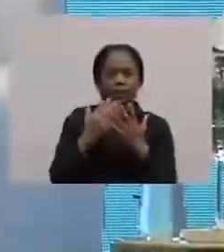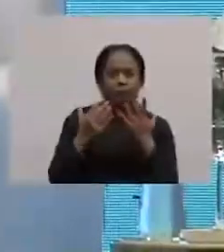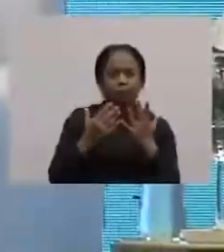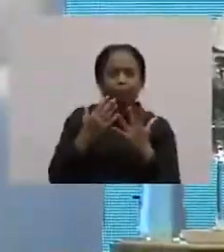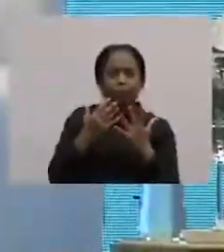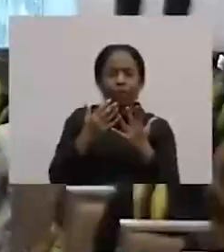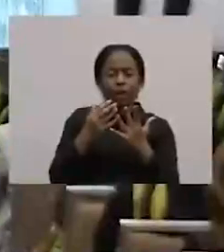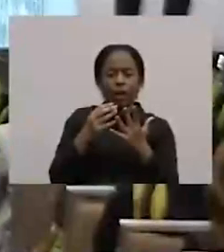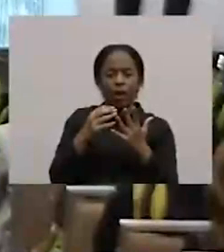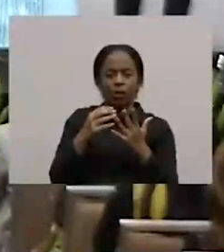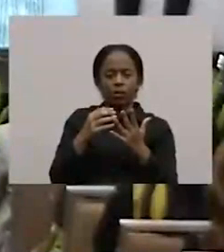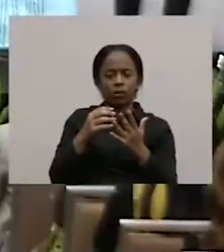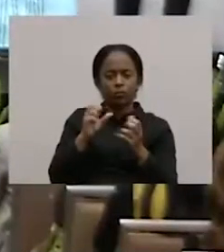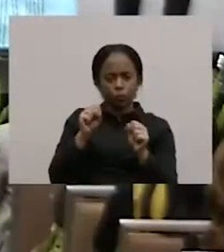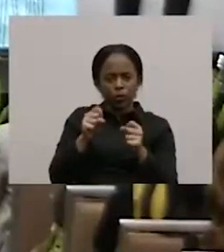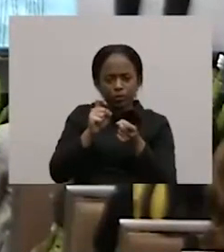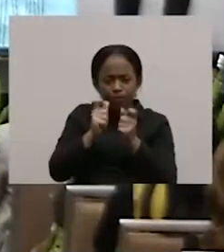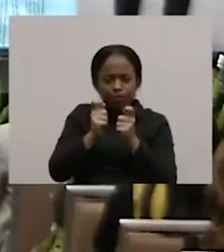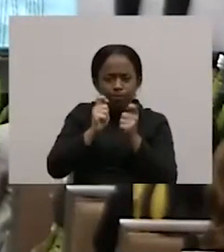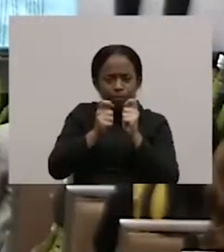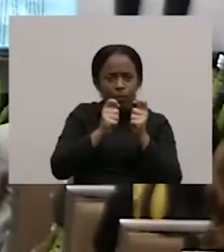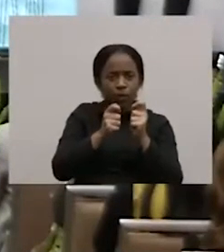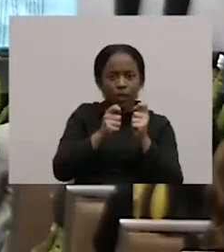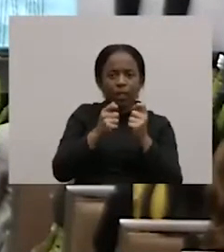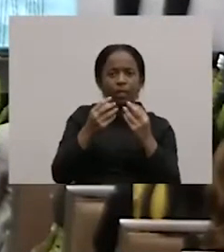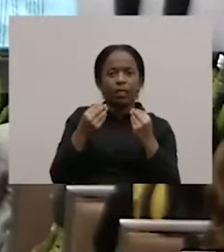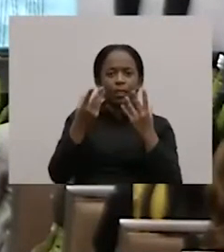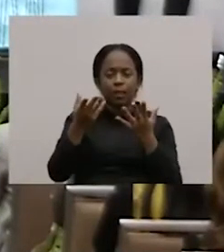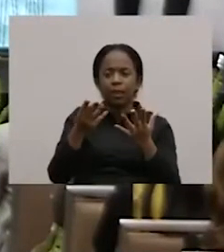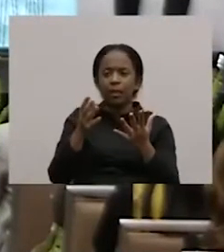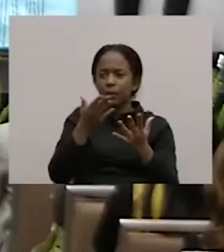el filo para poder responder